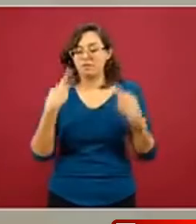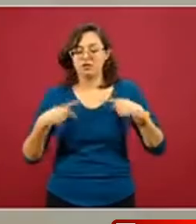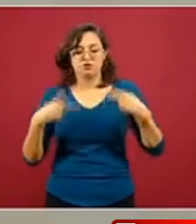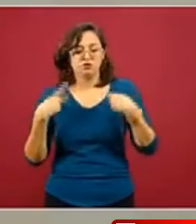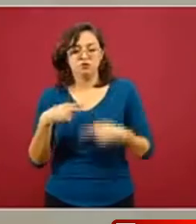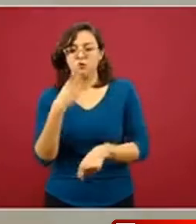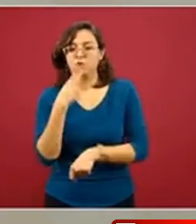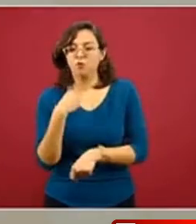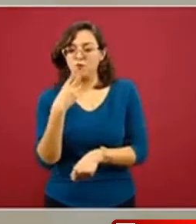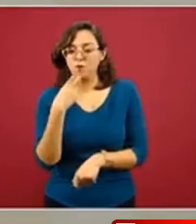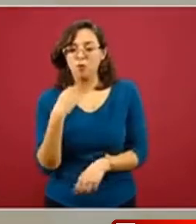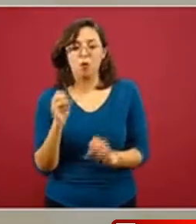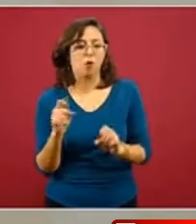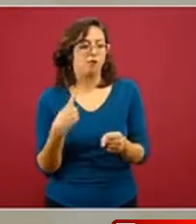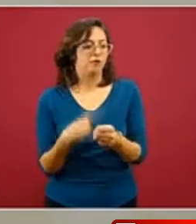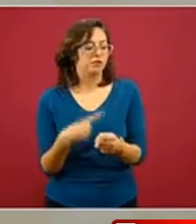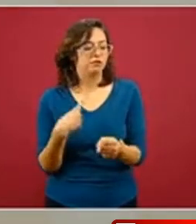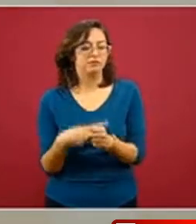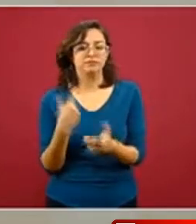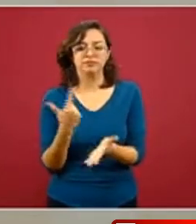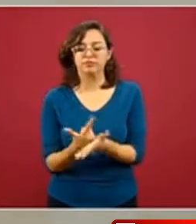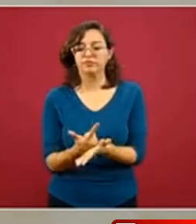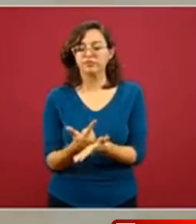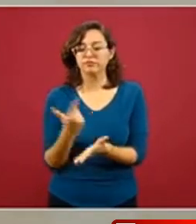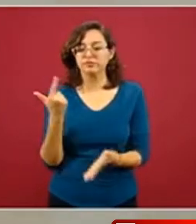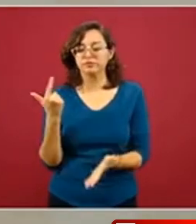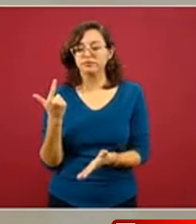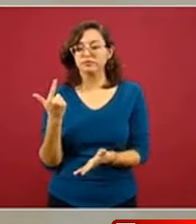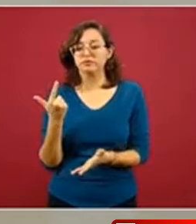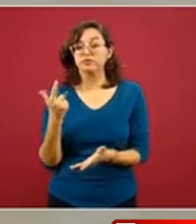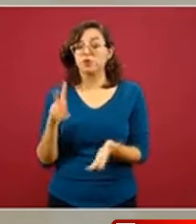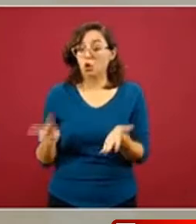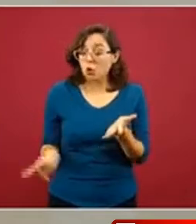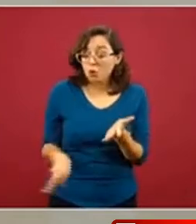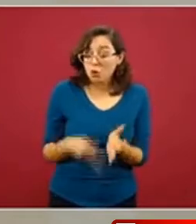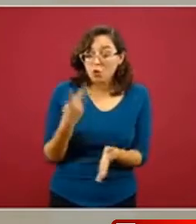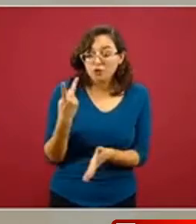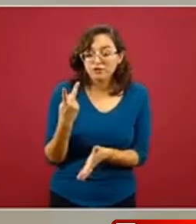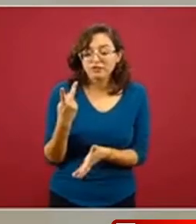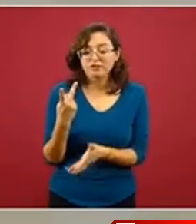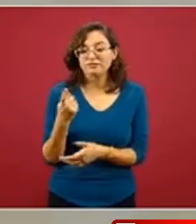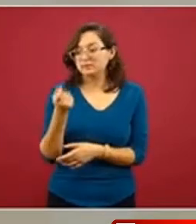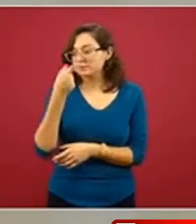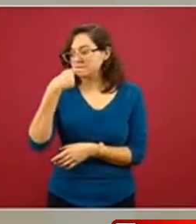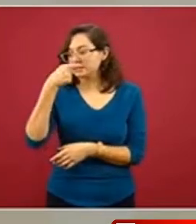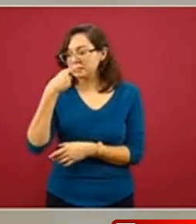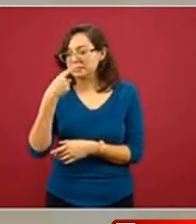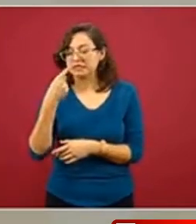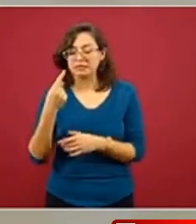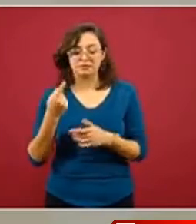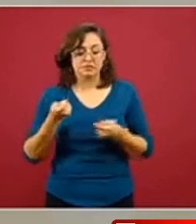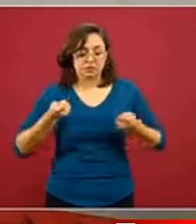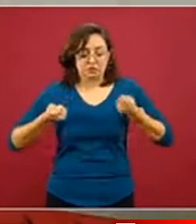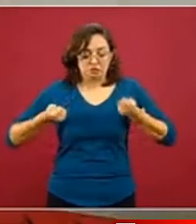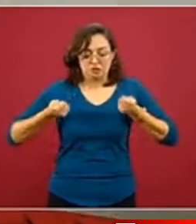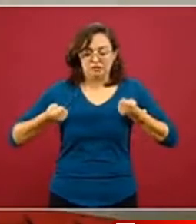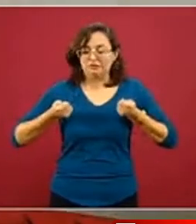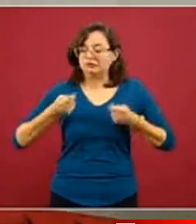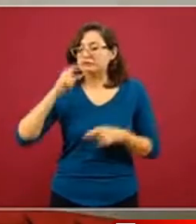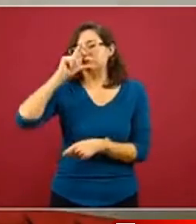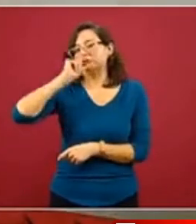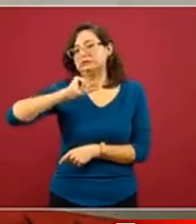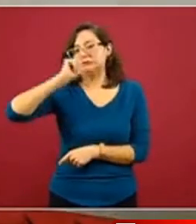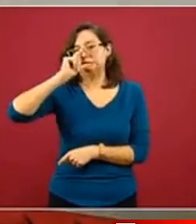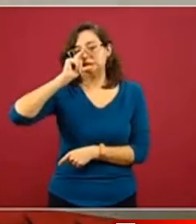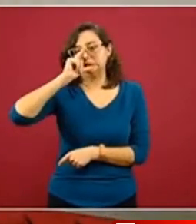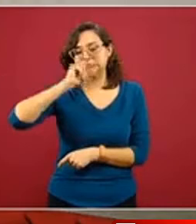o para alguien que tenga una enfermedad crónica, para recuperar ese nivel, ese estándar que ya tenía con sus